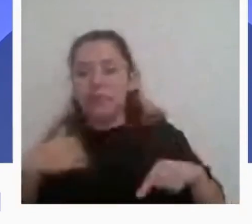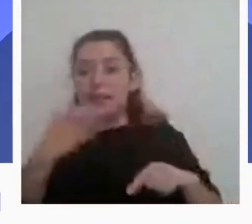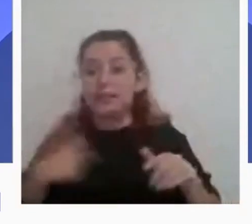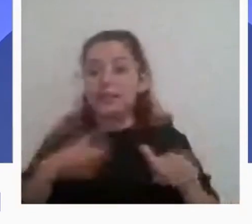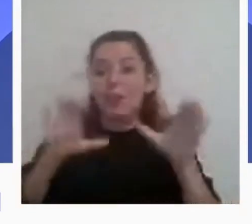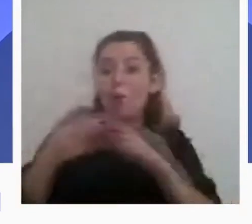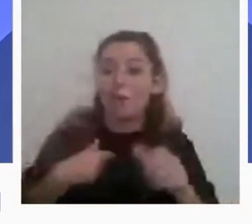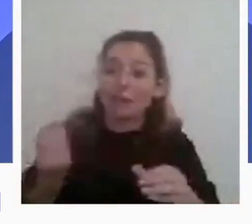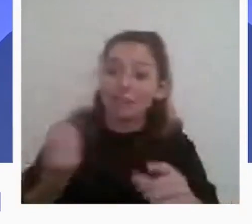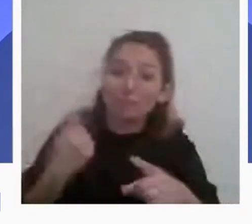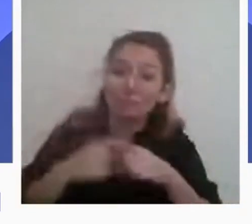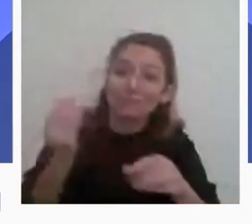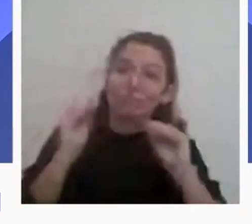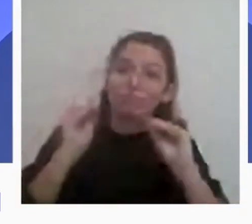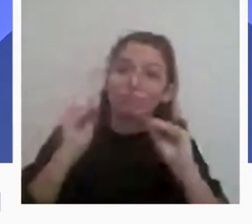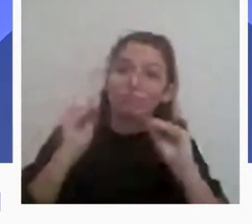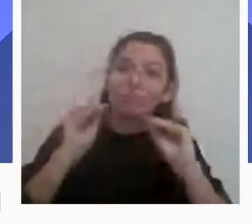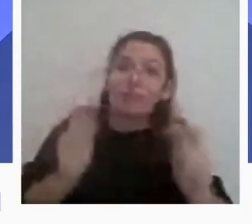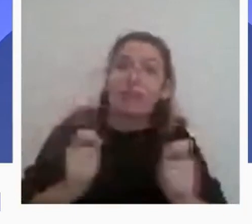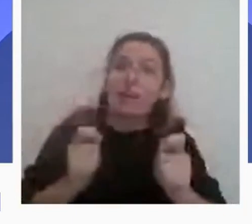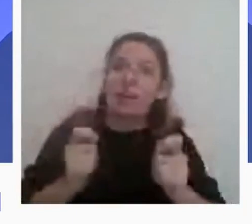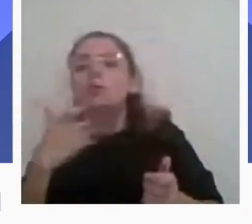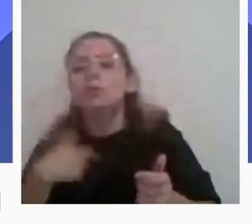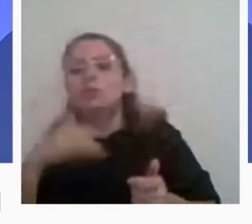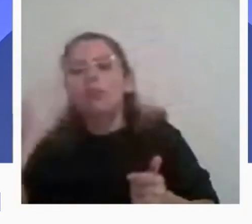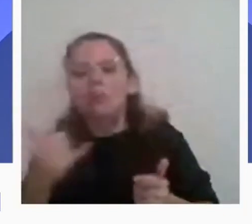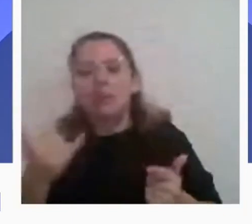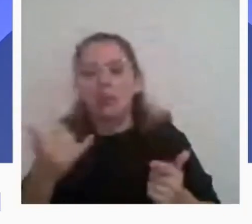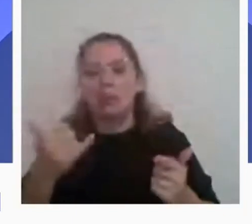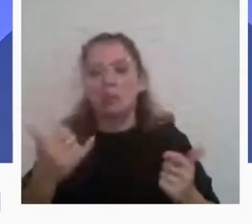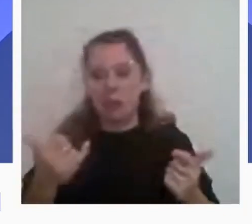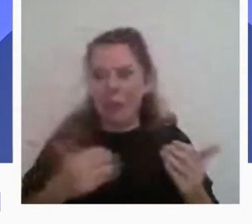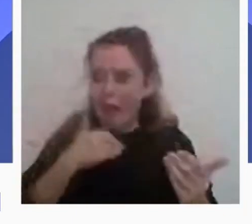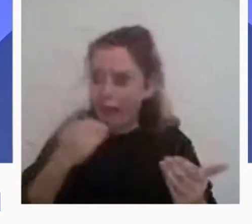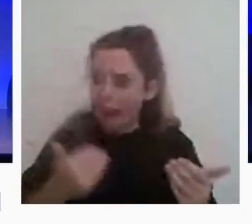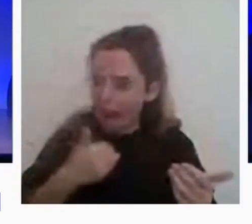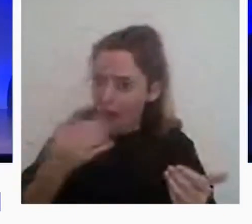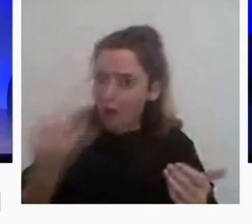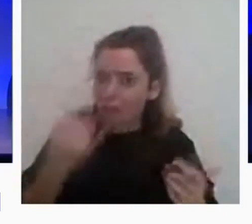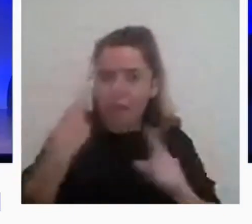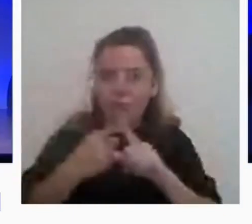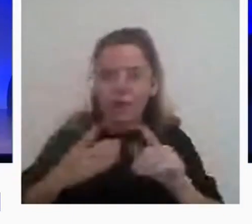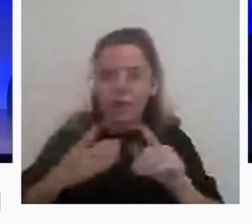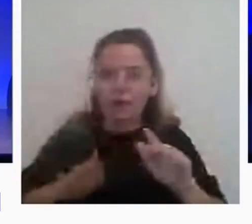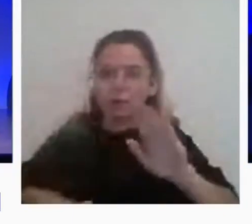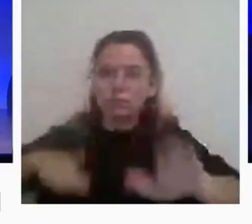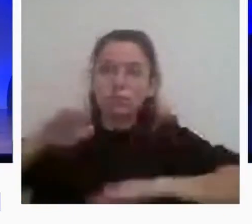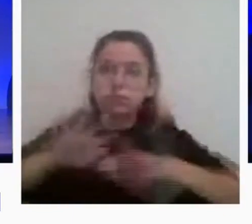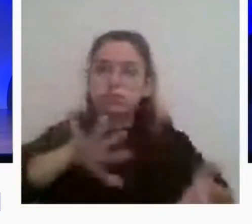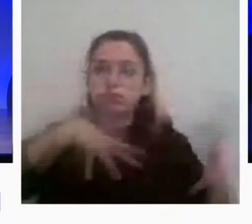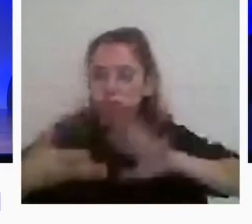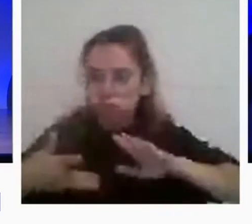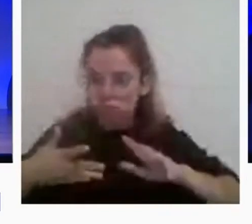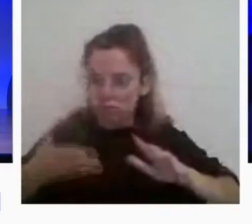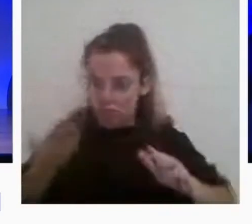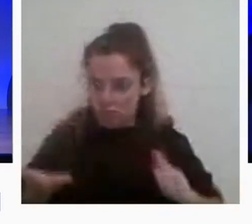pero tiene que haber ahí algo que te empuja realmente a dar un paso tan importante como ese, Antonio. A mí me llaman loco, es decir,